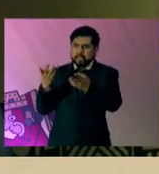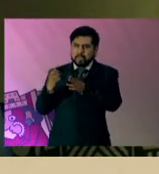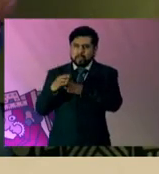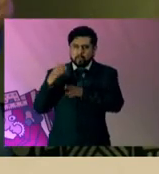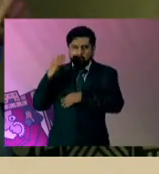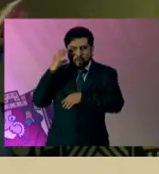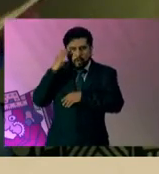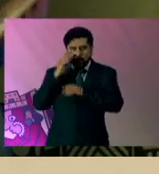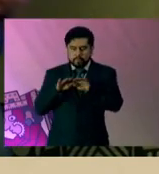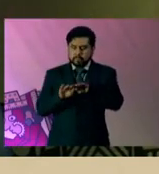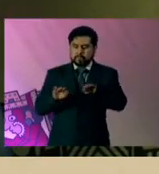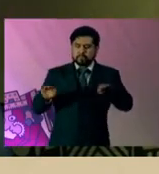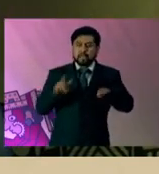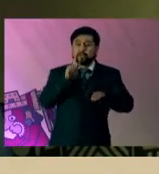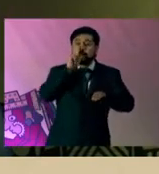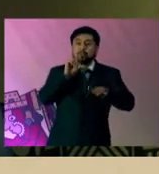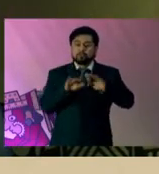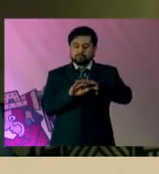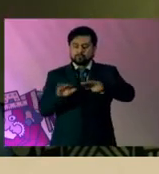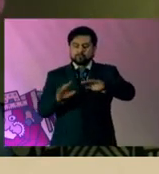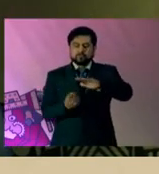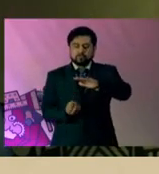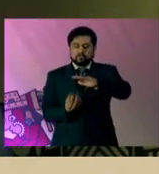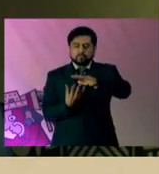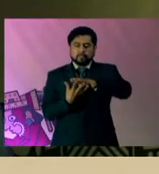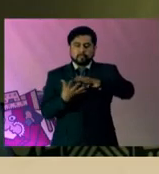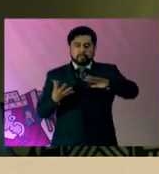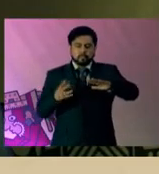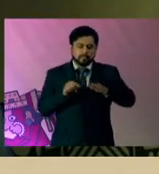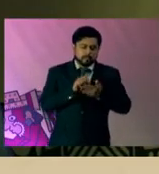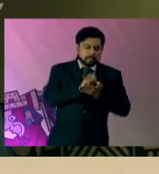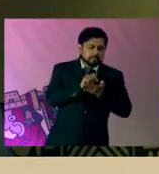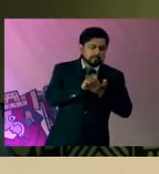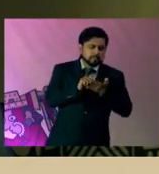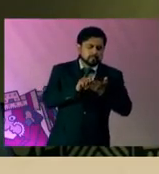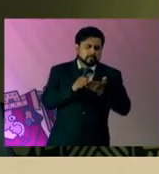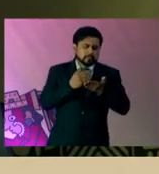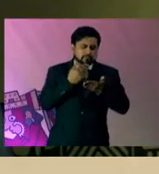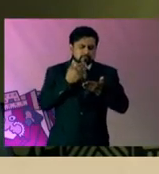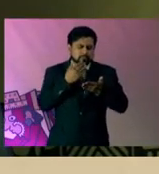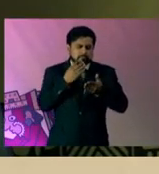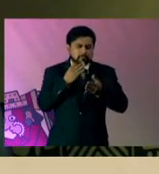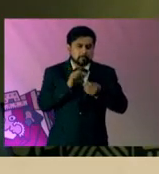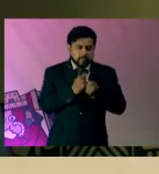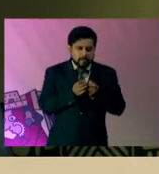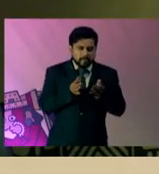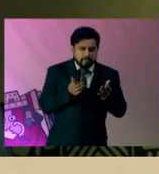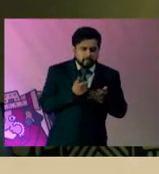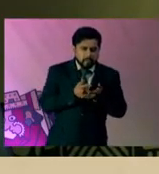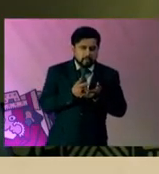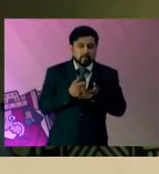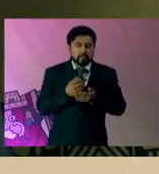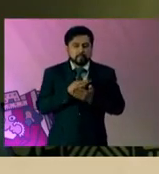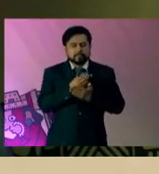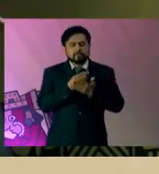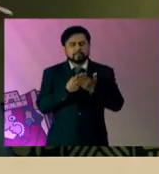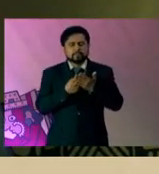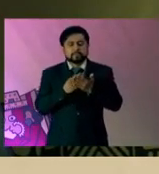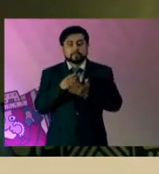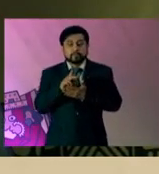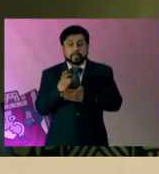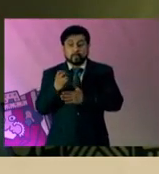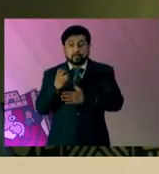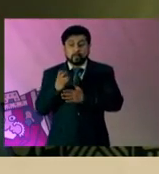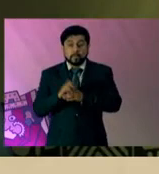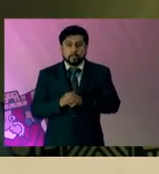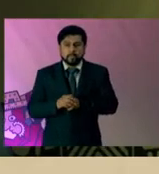no si le salía un retrato mal pues lo volviera intentaría ver este trata de hacer esto era